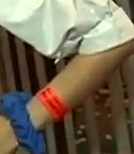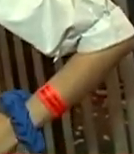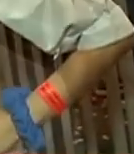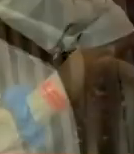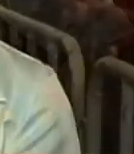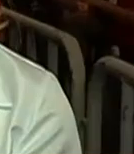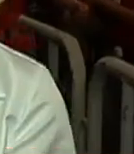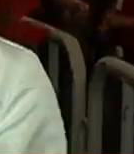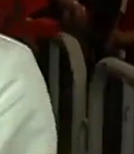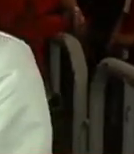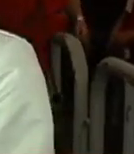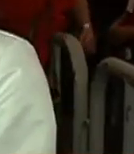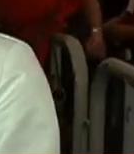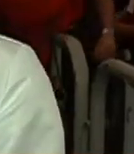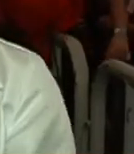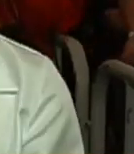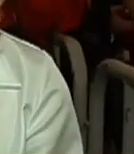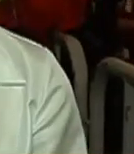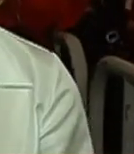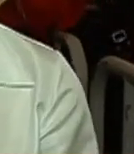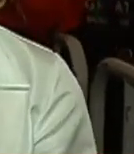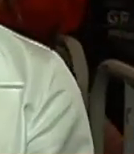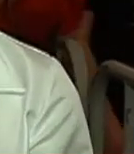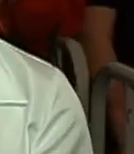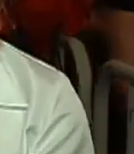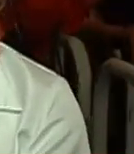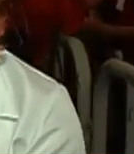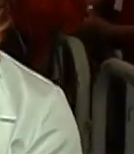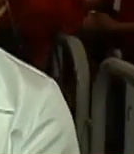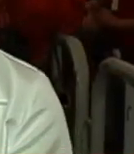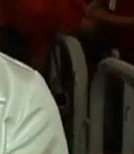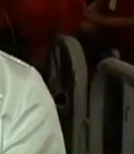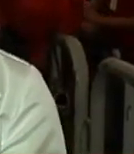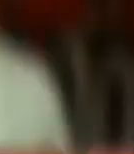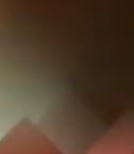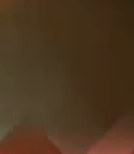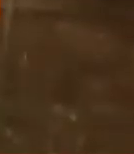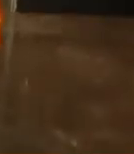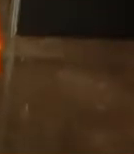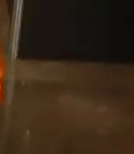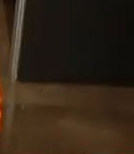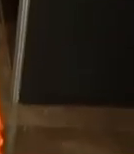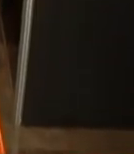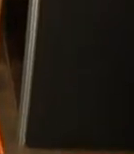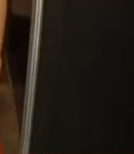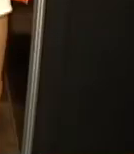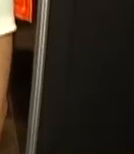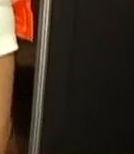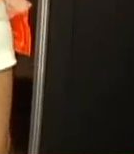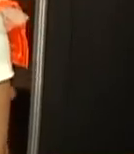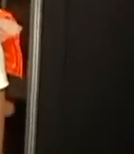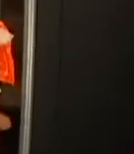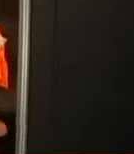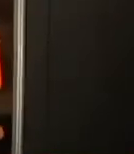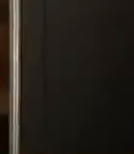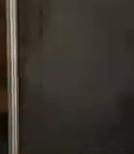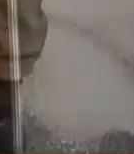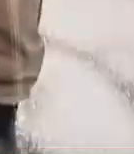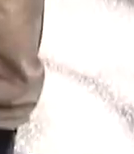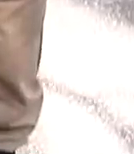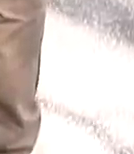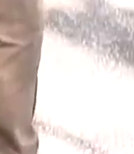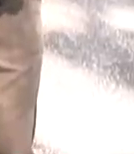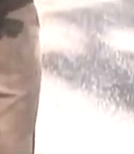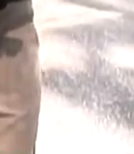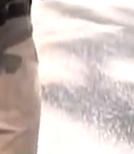es un estudiante, o sea, es un anime escolar. Los asistentes provenientes de varias partes de la